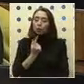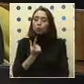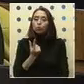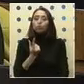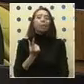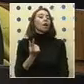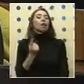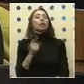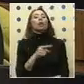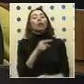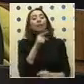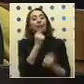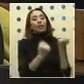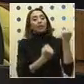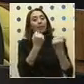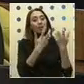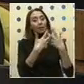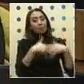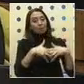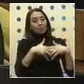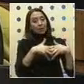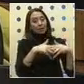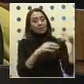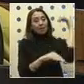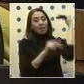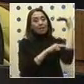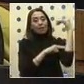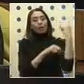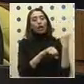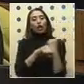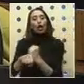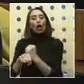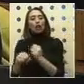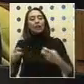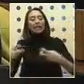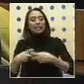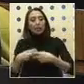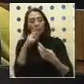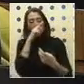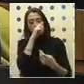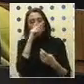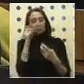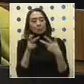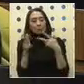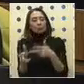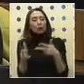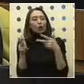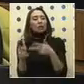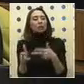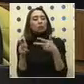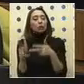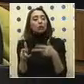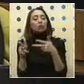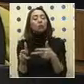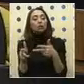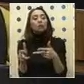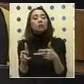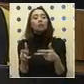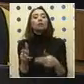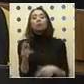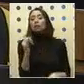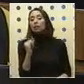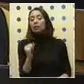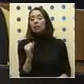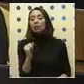las prácticas antisindicales que realizan los empleadores, el hostigamiento severo que ellas tienen y además que les